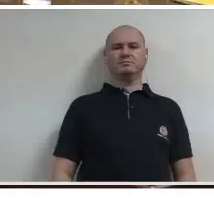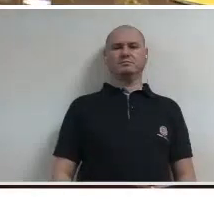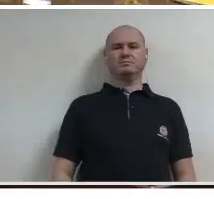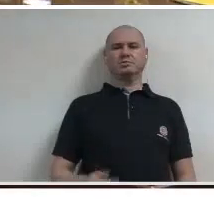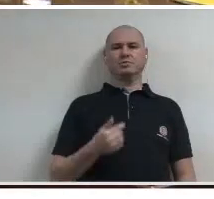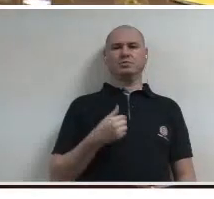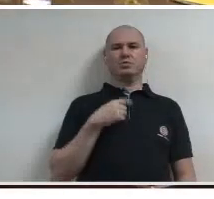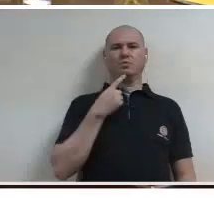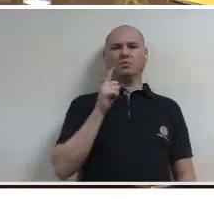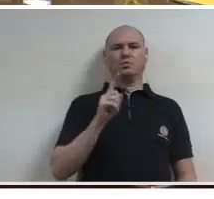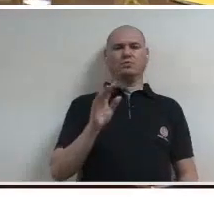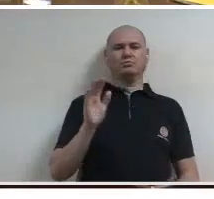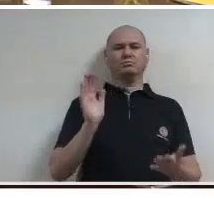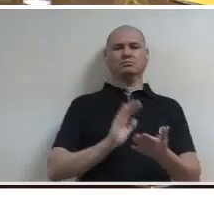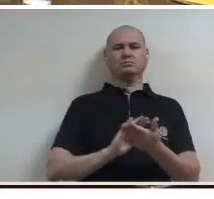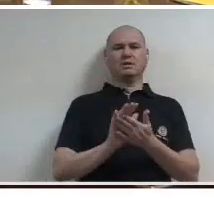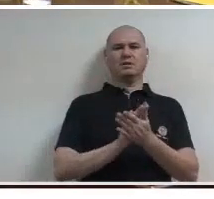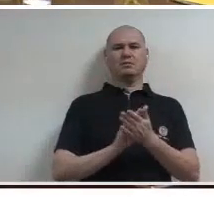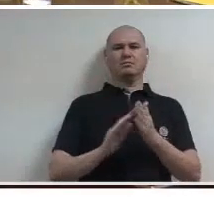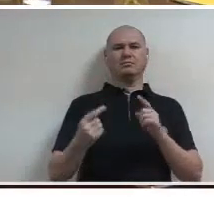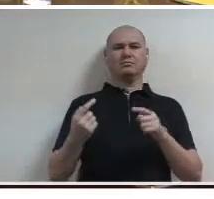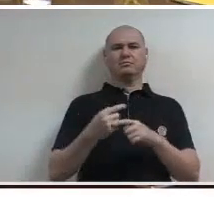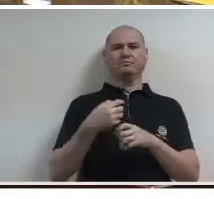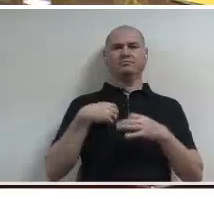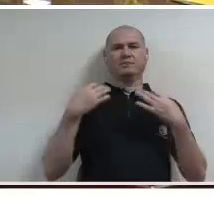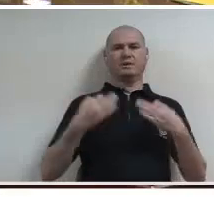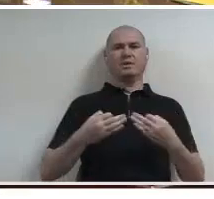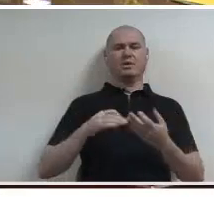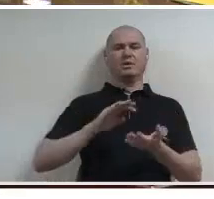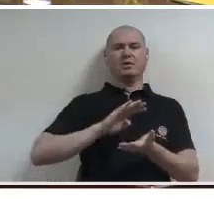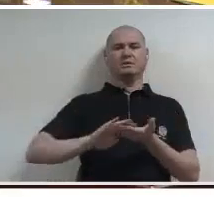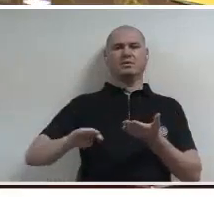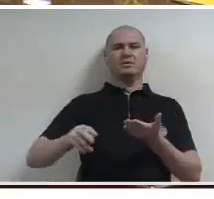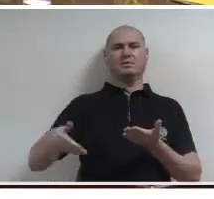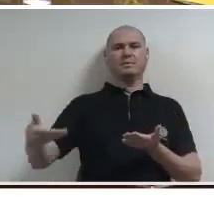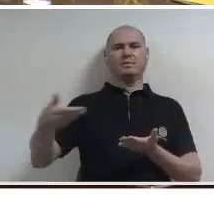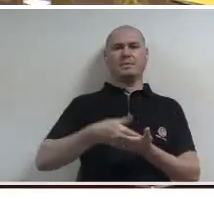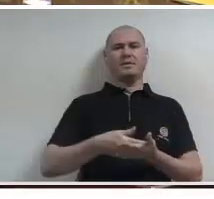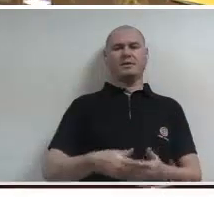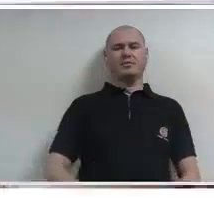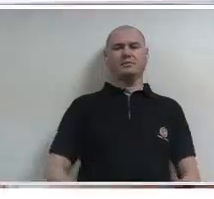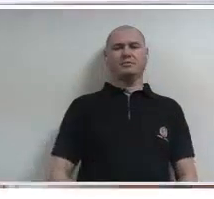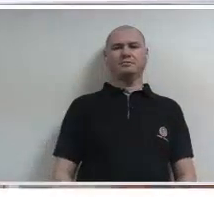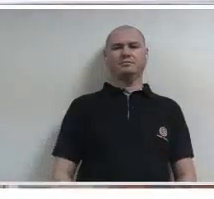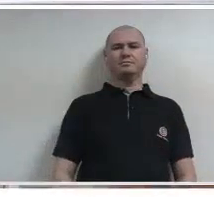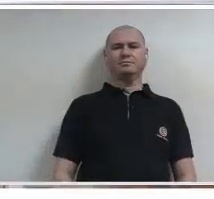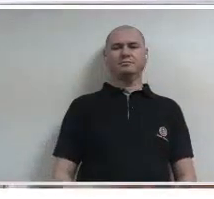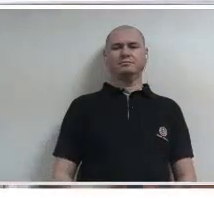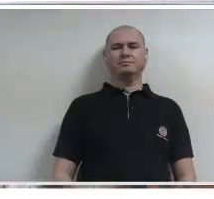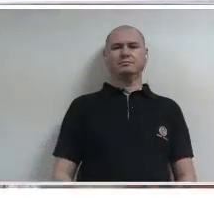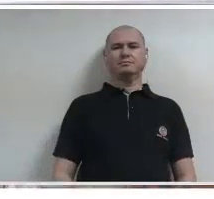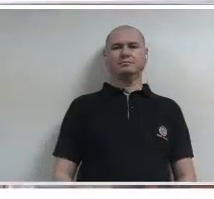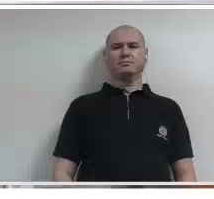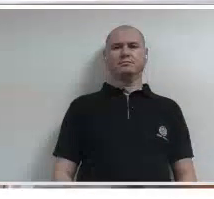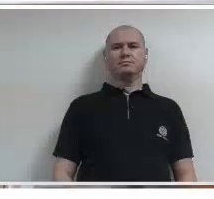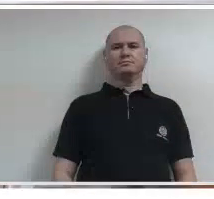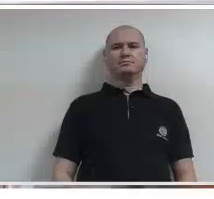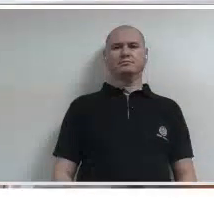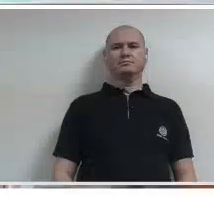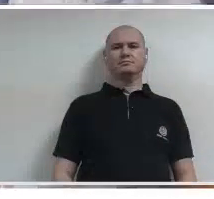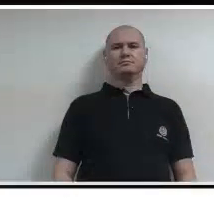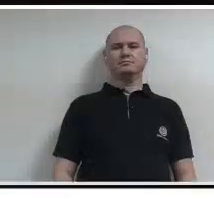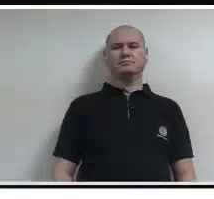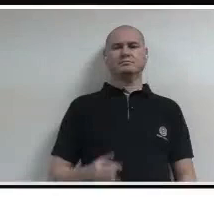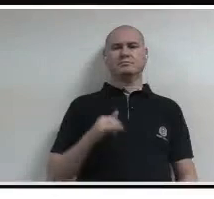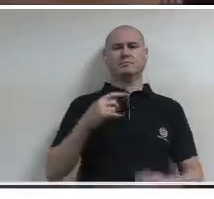está pende pope en barba. Belle ministro. Ramírez Candian de papá. Se, ahí me pe. Ministro Garaije Iván. Ya rechazaron a